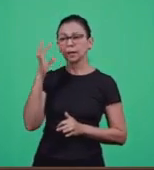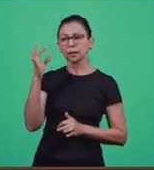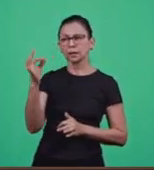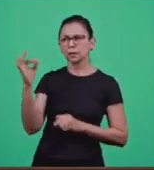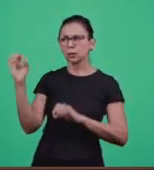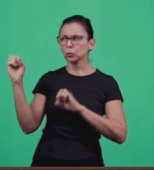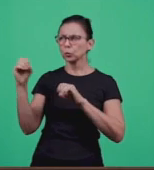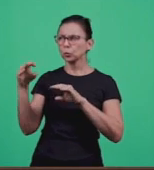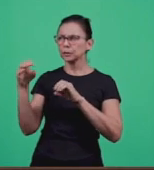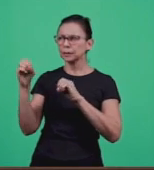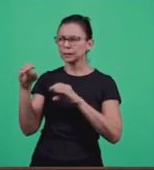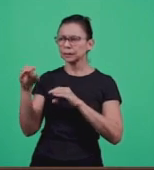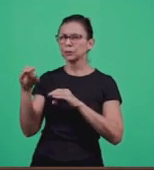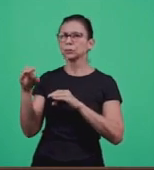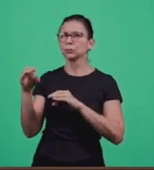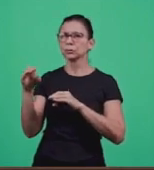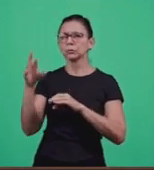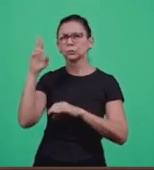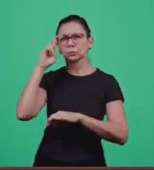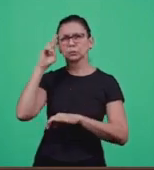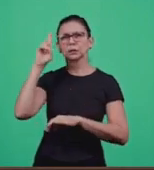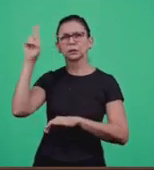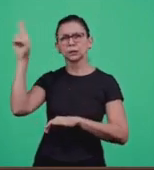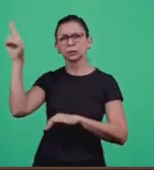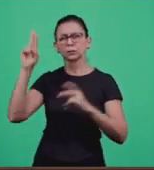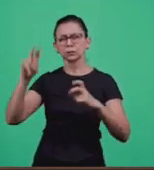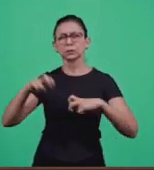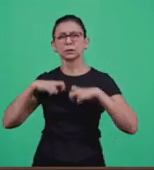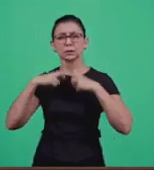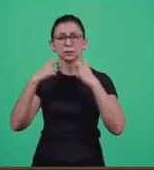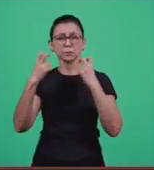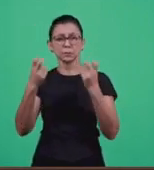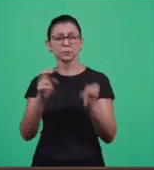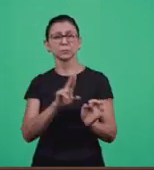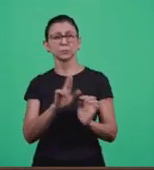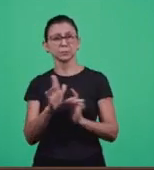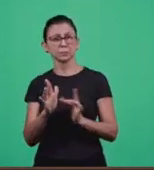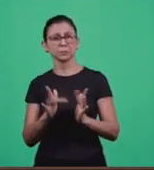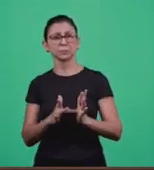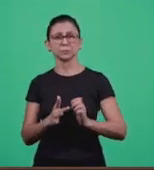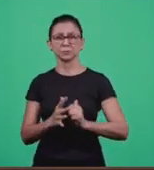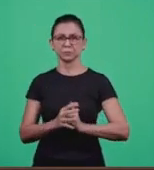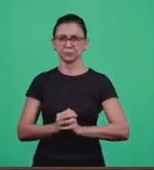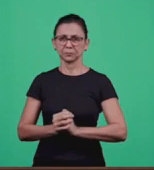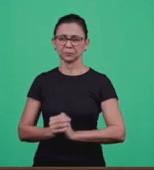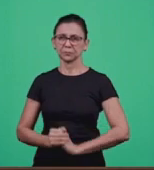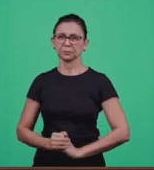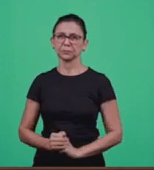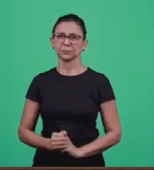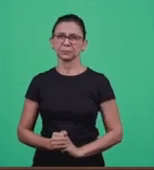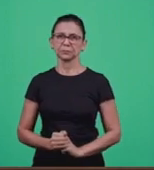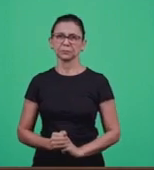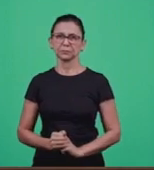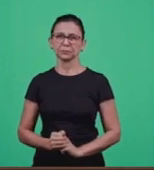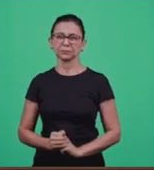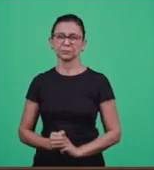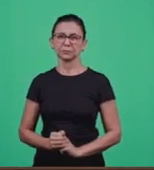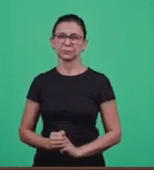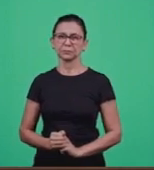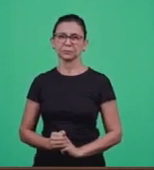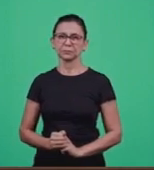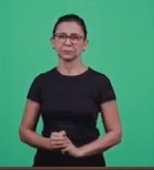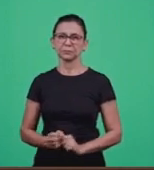podamos estar atentos para aprender lo que el Señor quiere enseñarnos en esta hora. Así clamamos en nombre de